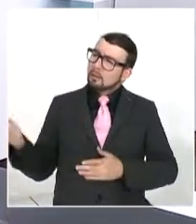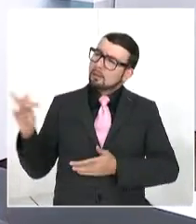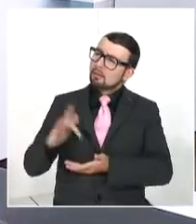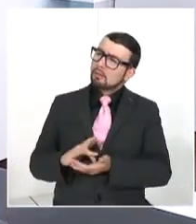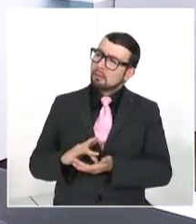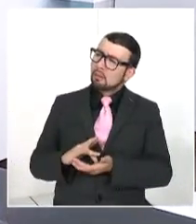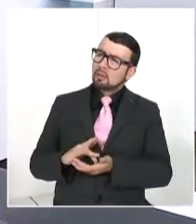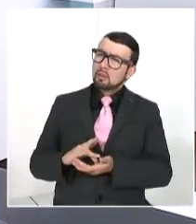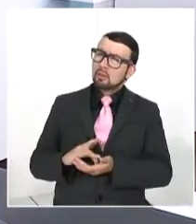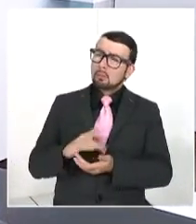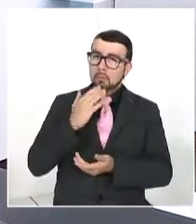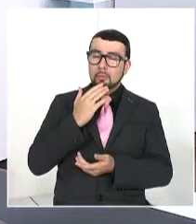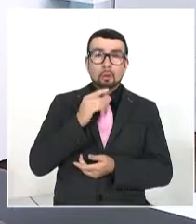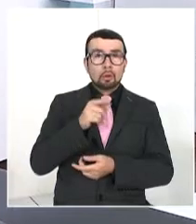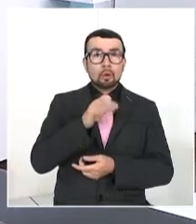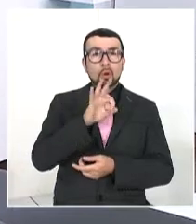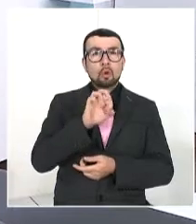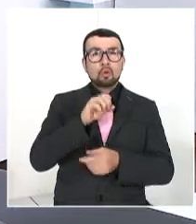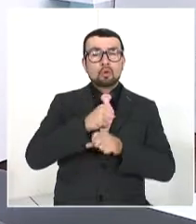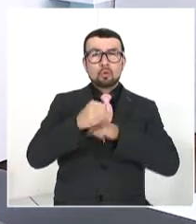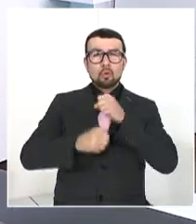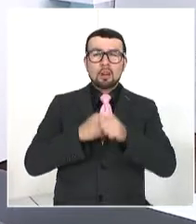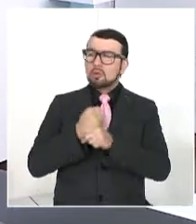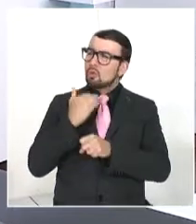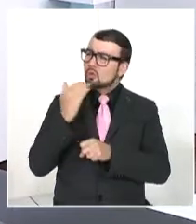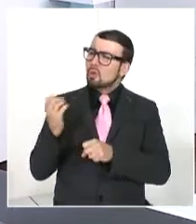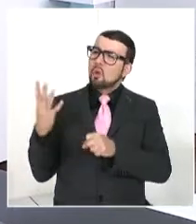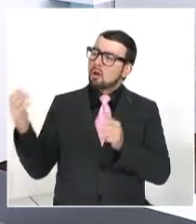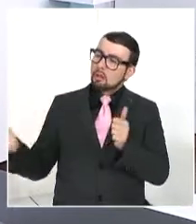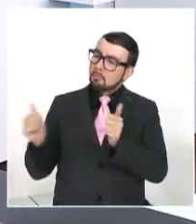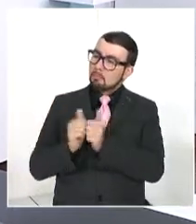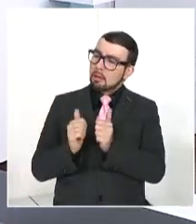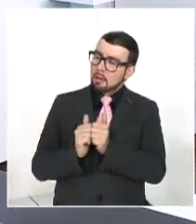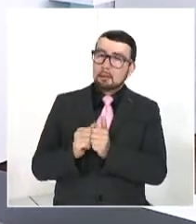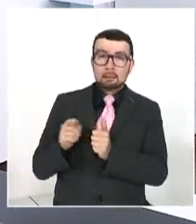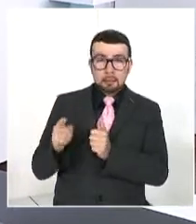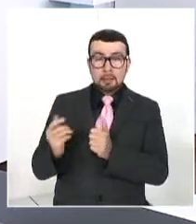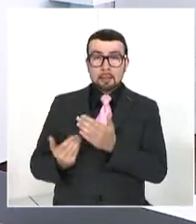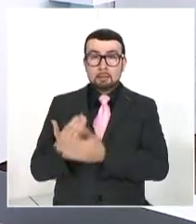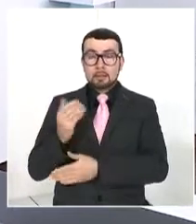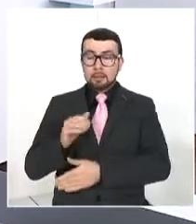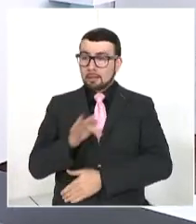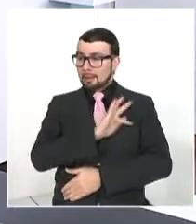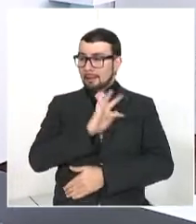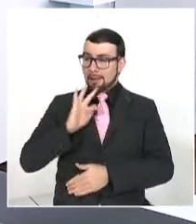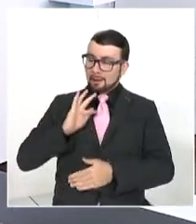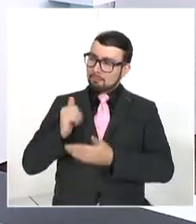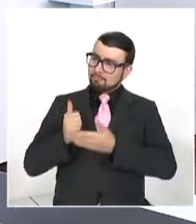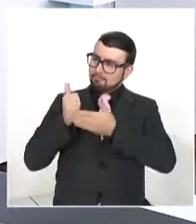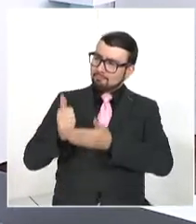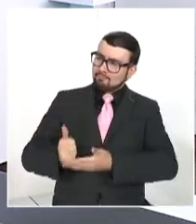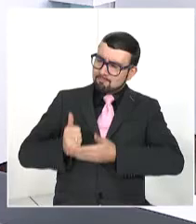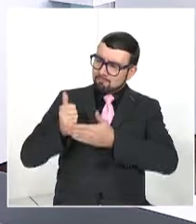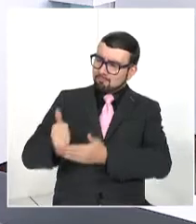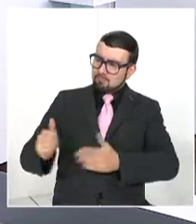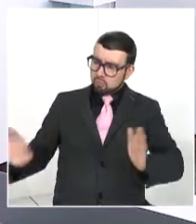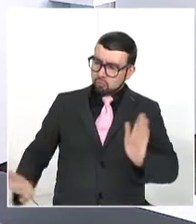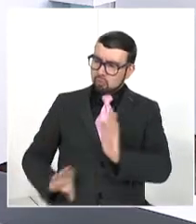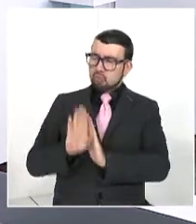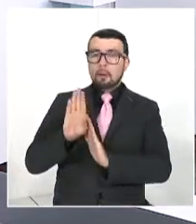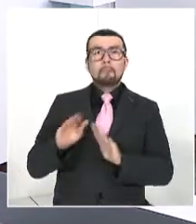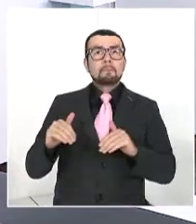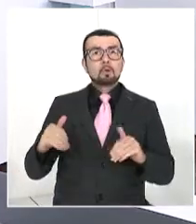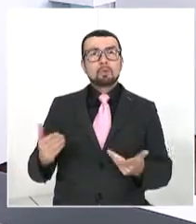sé, 8 años, yo no sé cuánto tiempo llevará ya con nosotros, empezamos a hacerle terapias complementarias. Doctor Andrés, ¿cómo manejar el